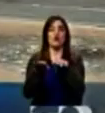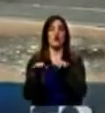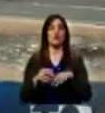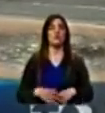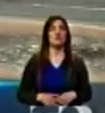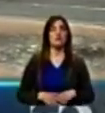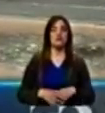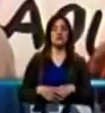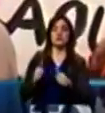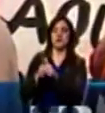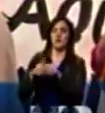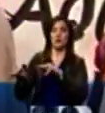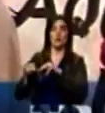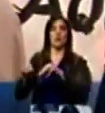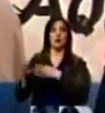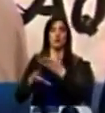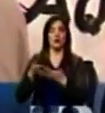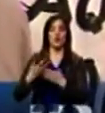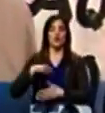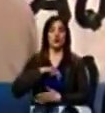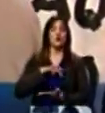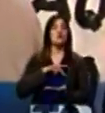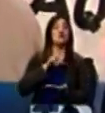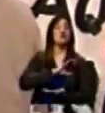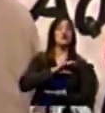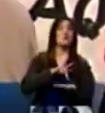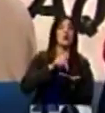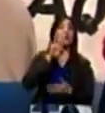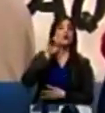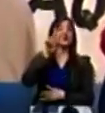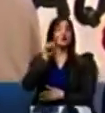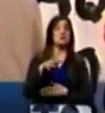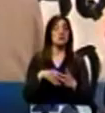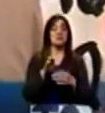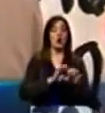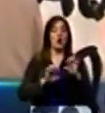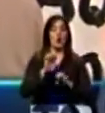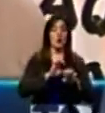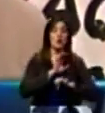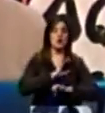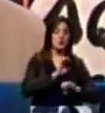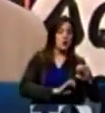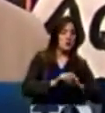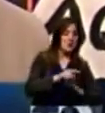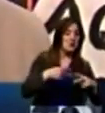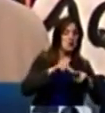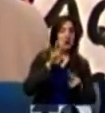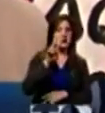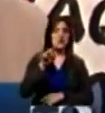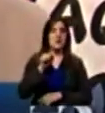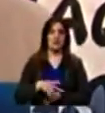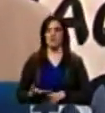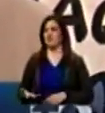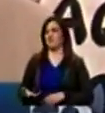hay un centro comercial. A nosotros el municipio nos están queriendo pagar 42 mil, que es el precio catastral, ¿no? Aquí en la zona de esta del Valle de los